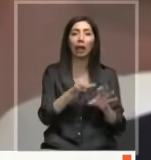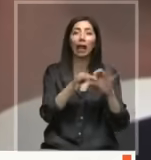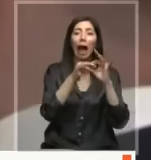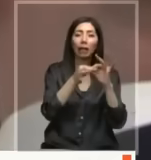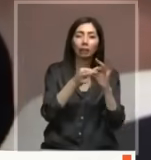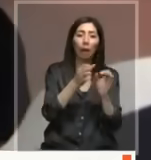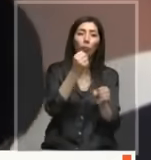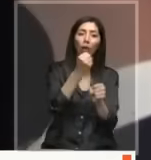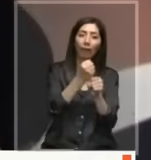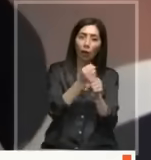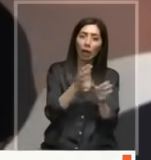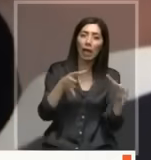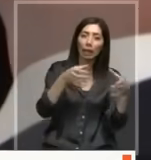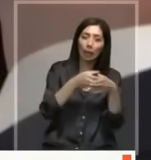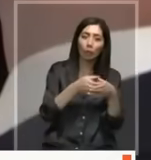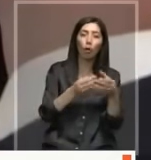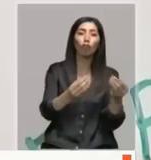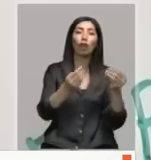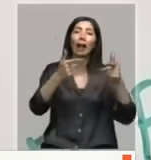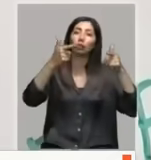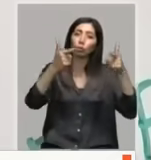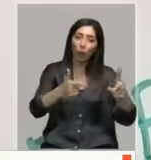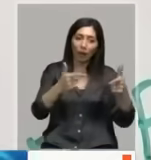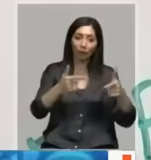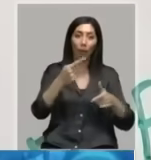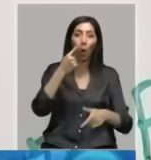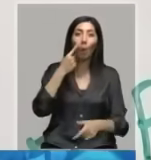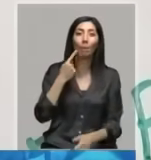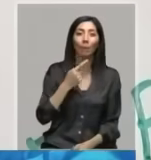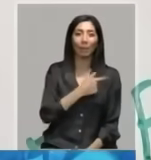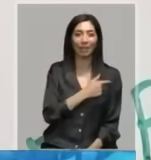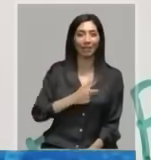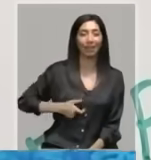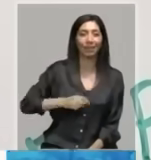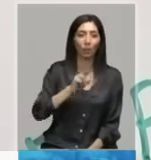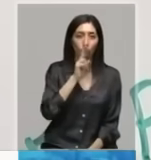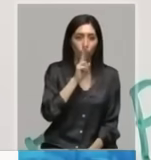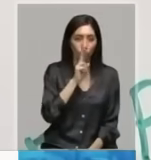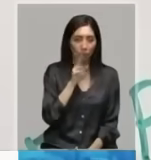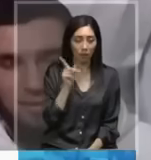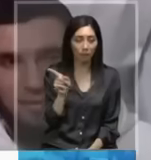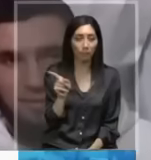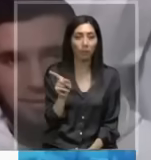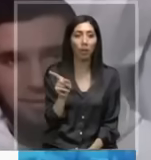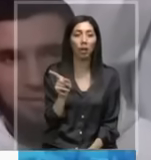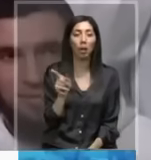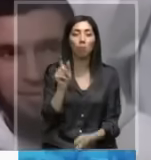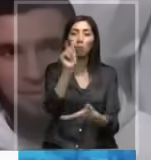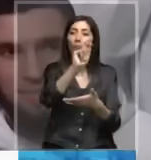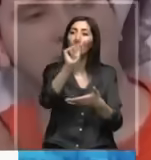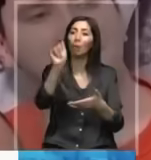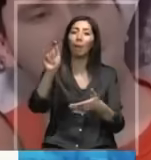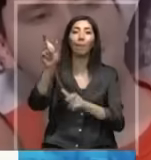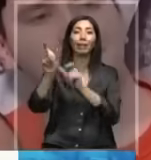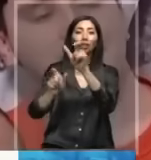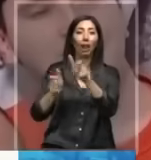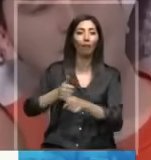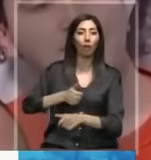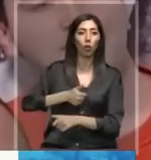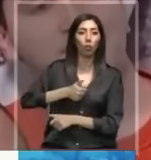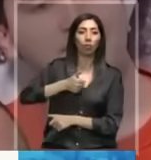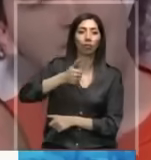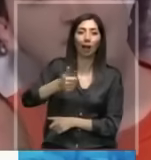tiempo. Buena suerte, Vladimir Putin. Esa fue la dedicatoria que el presidente ruso dejó a los voluntarios de su